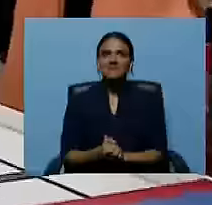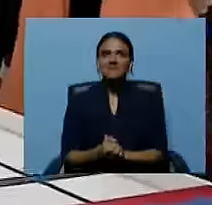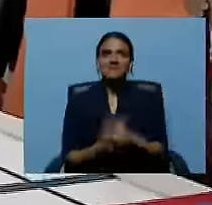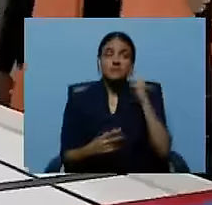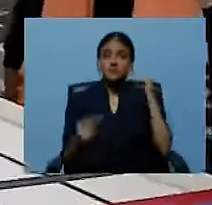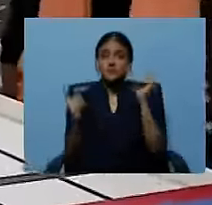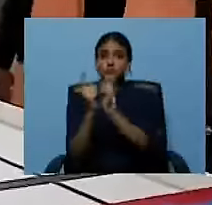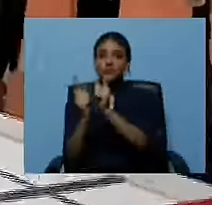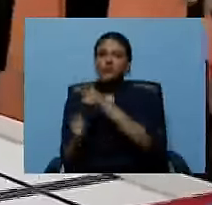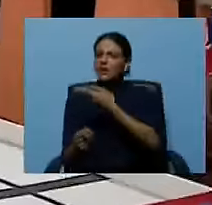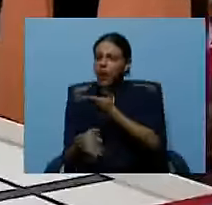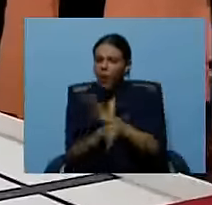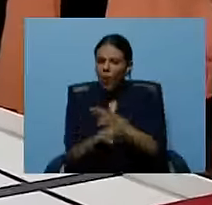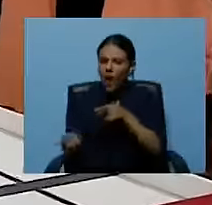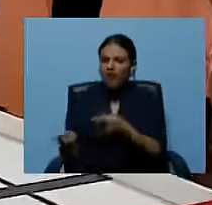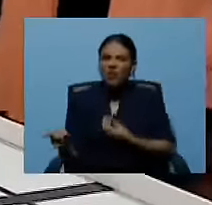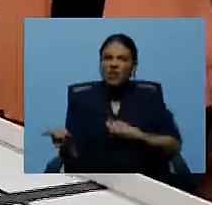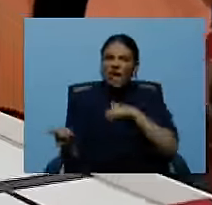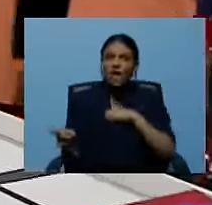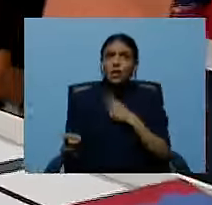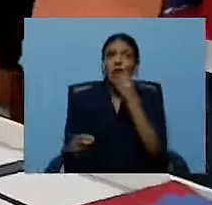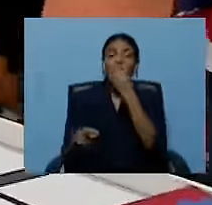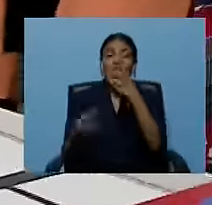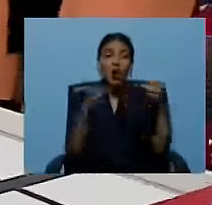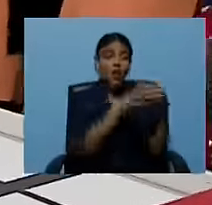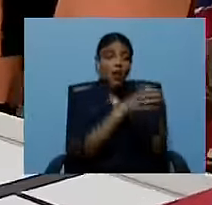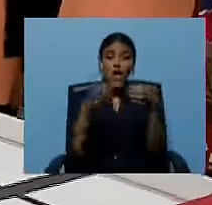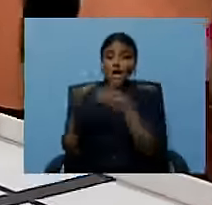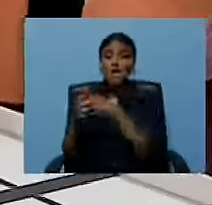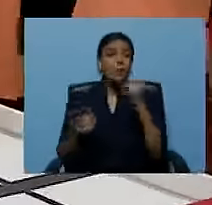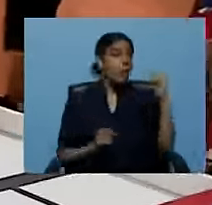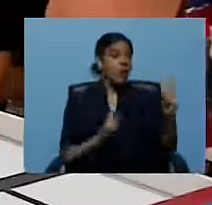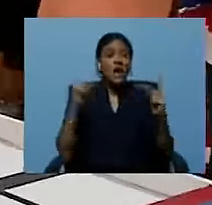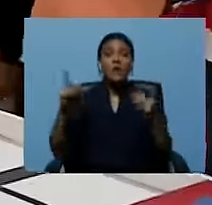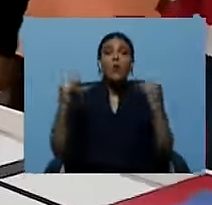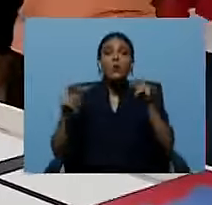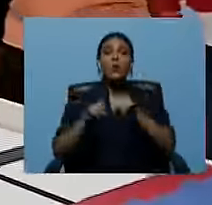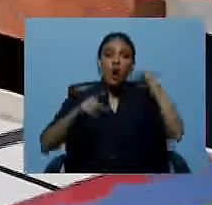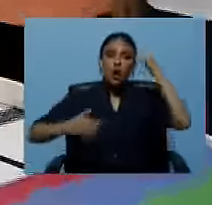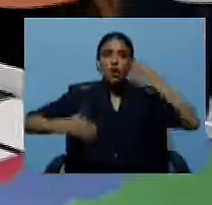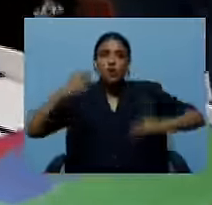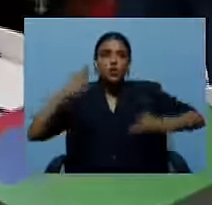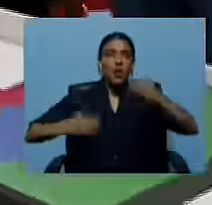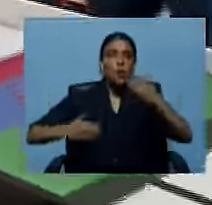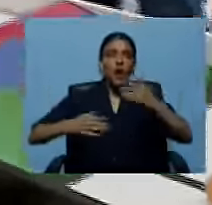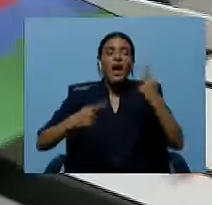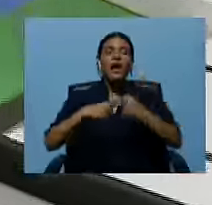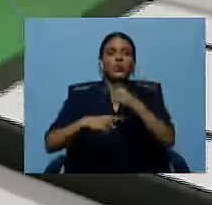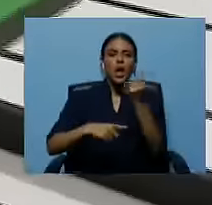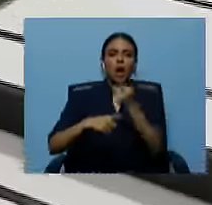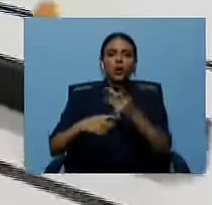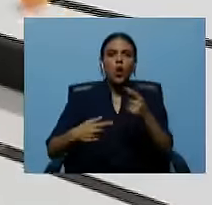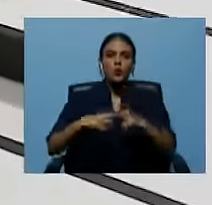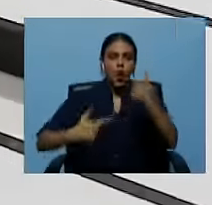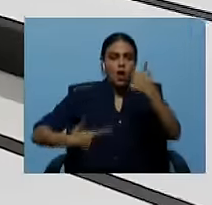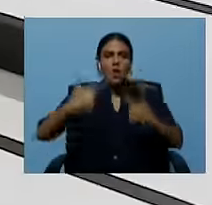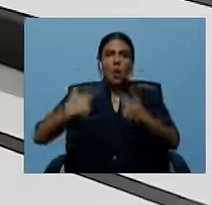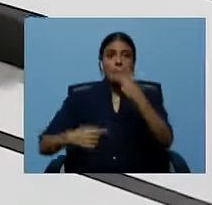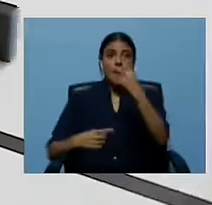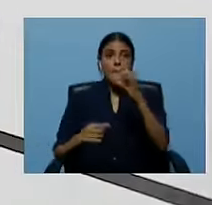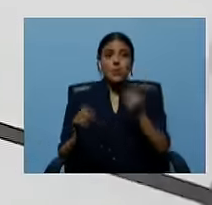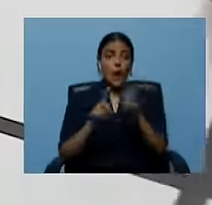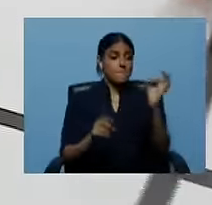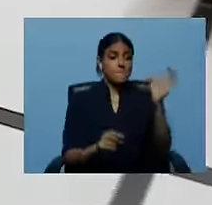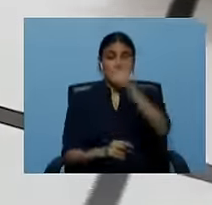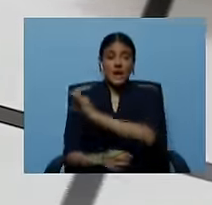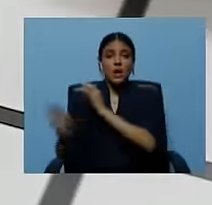Es como un tipo de ping-pong donde dos equipos, cada uno tiene dos robots y buscan pasar las pelotas. Tenemos dos pelotas de